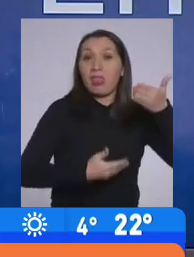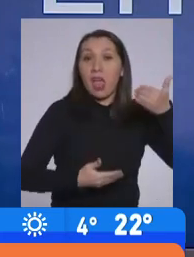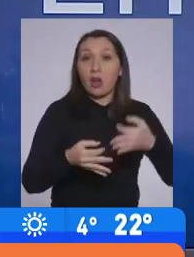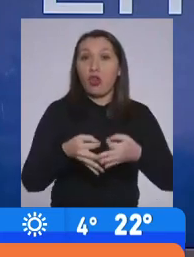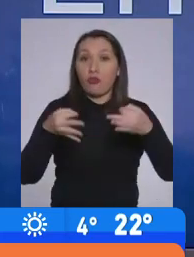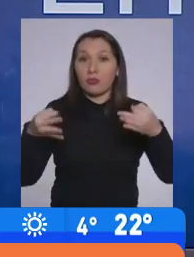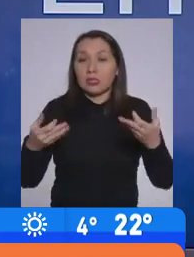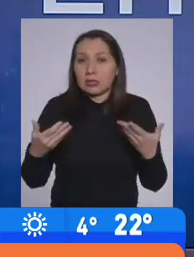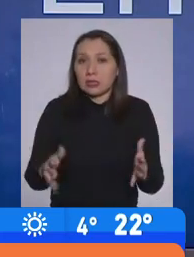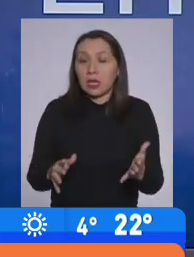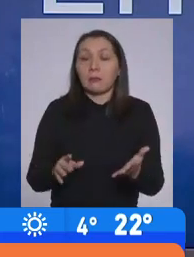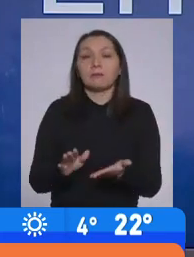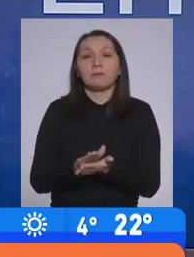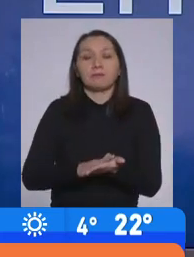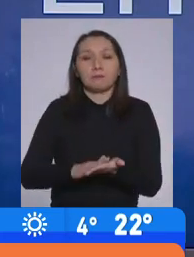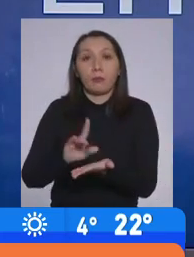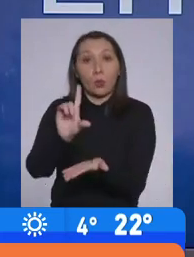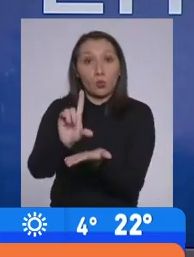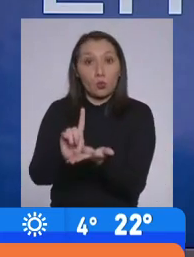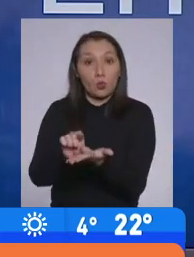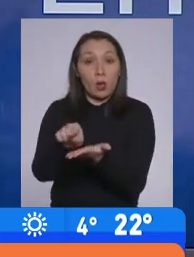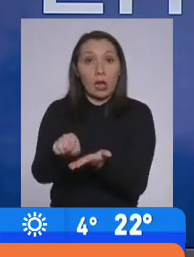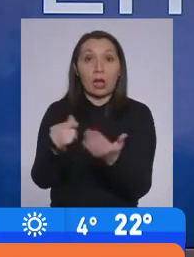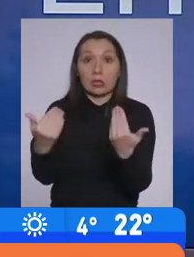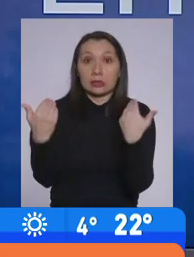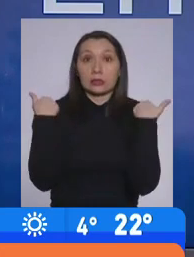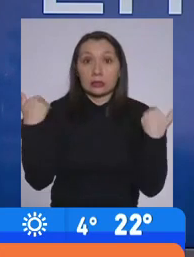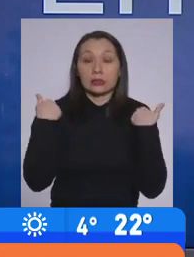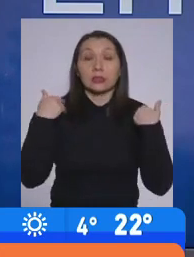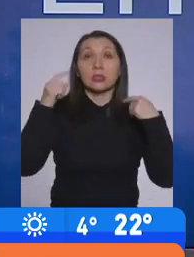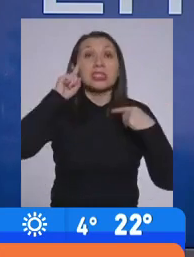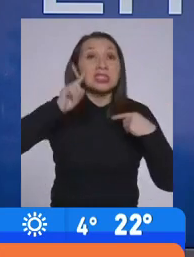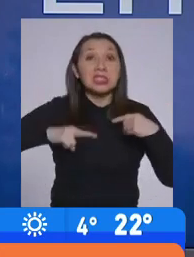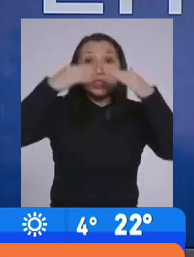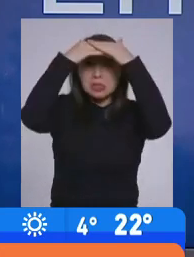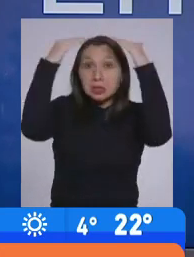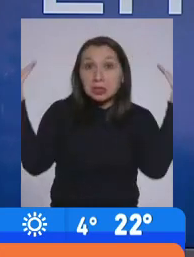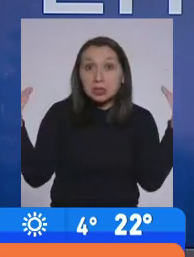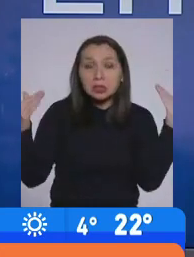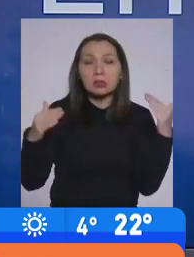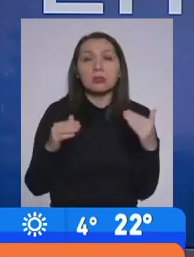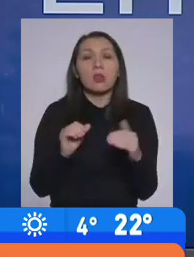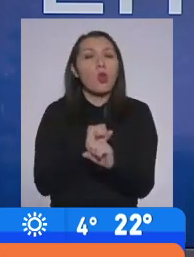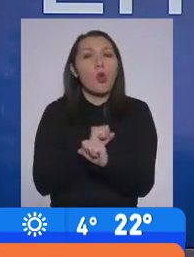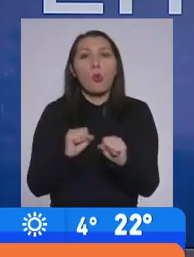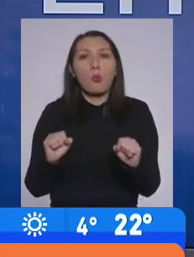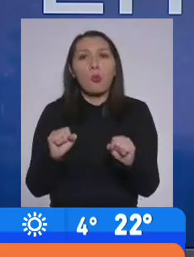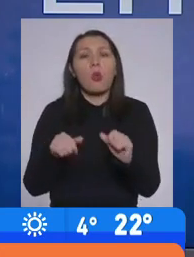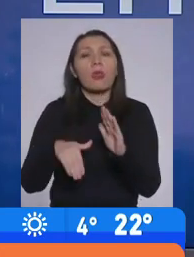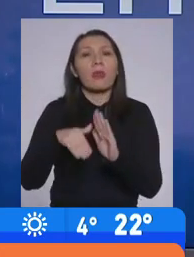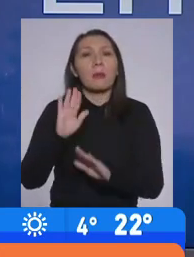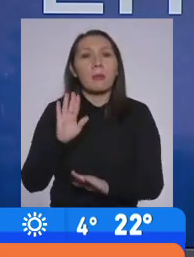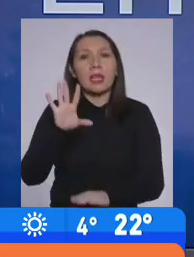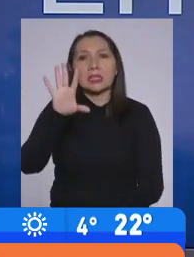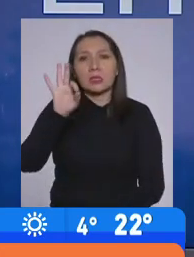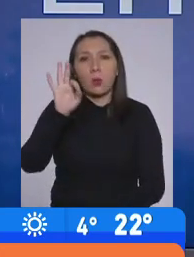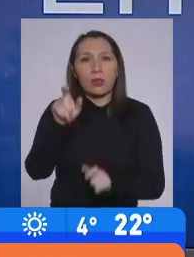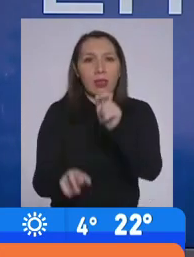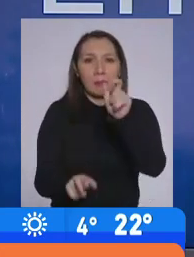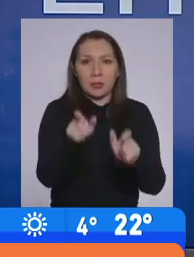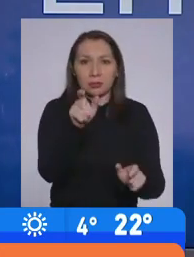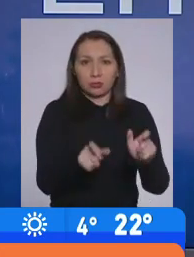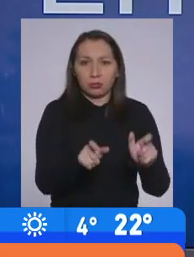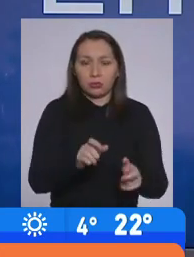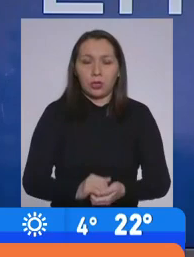oficial lugares de entrenamientos abiertos no podrán haber más de 50